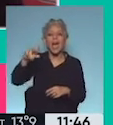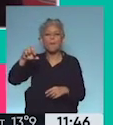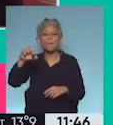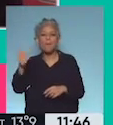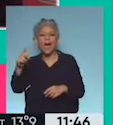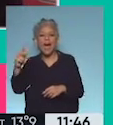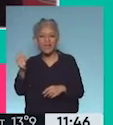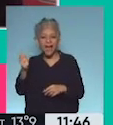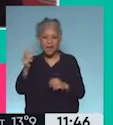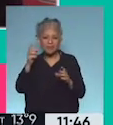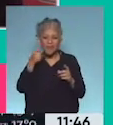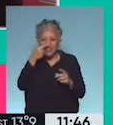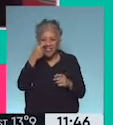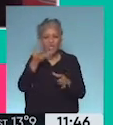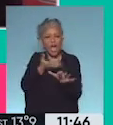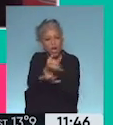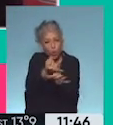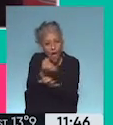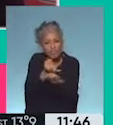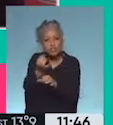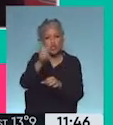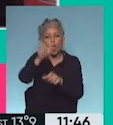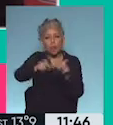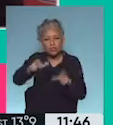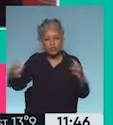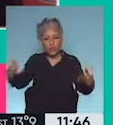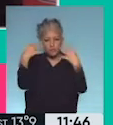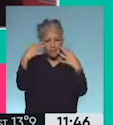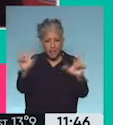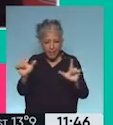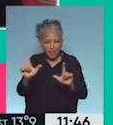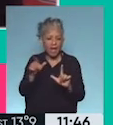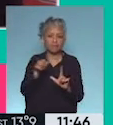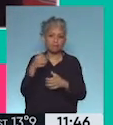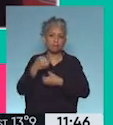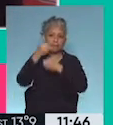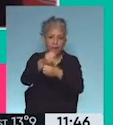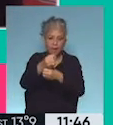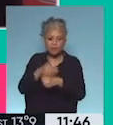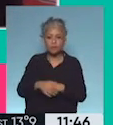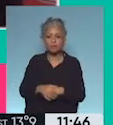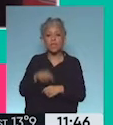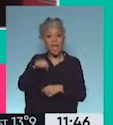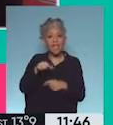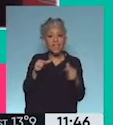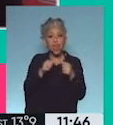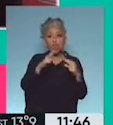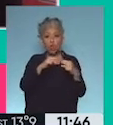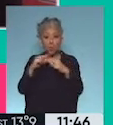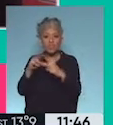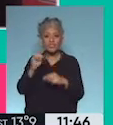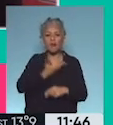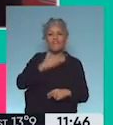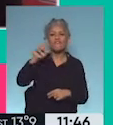a la calidad, a una excelencia académica. Y este documental, que se llama Francisco